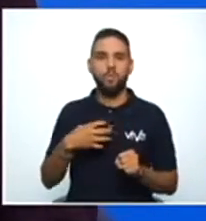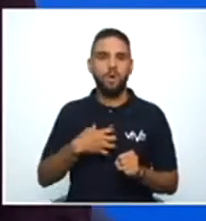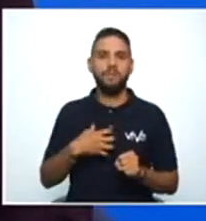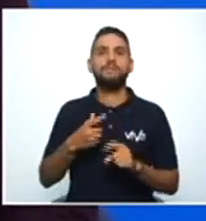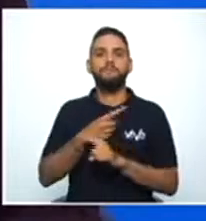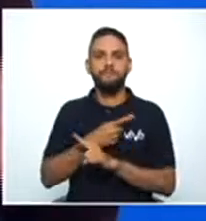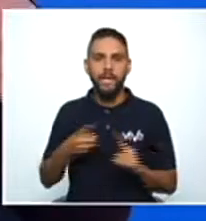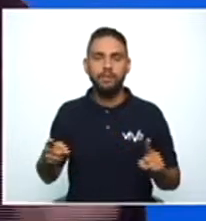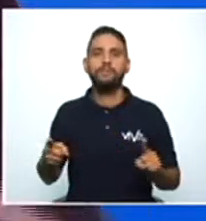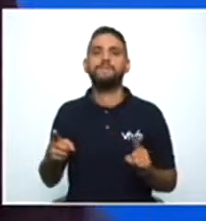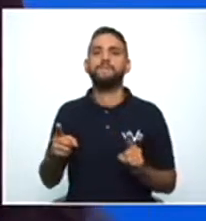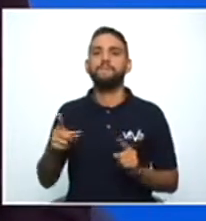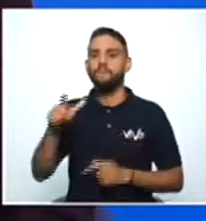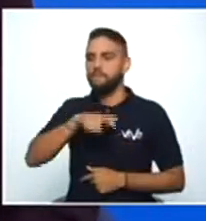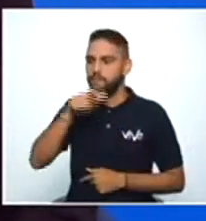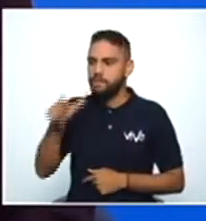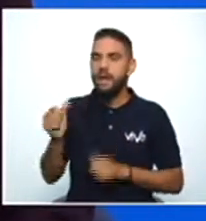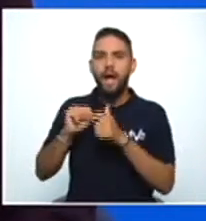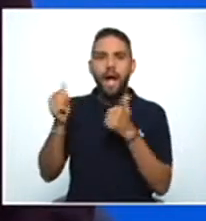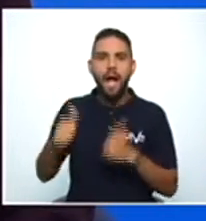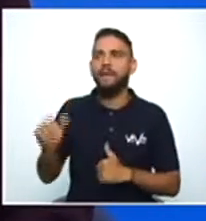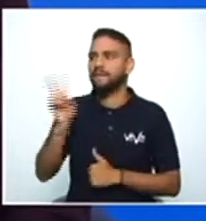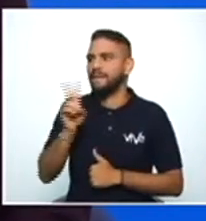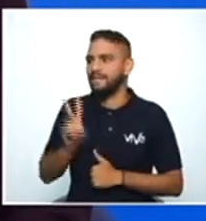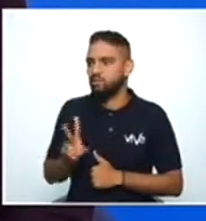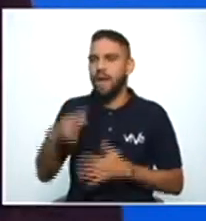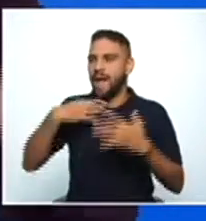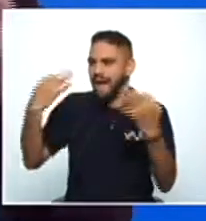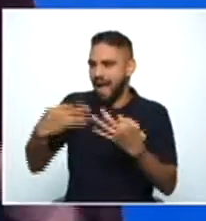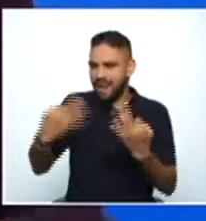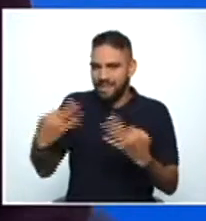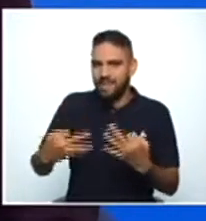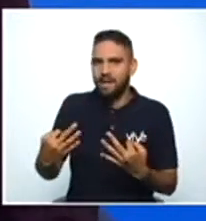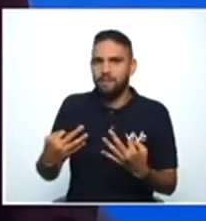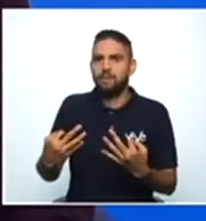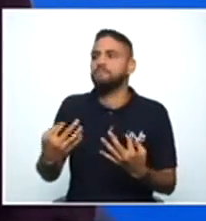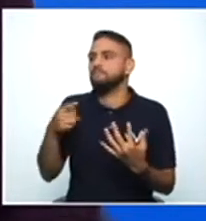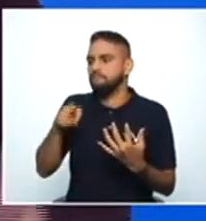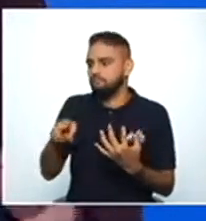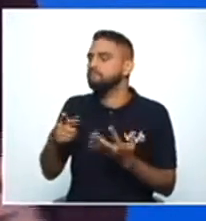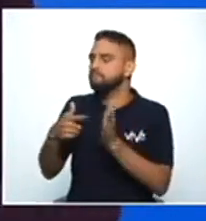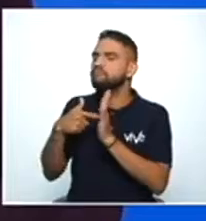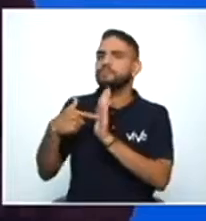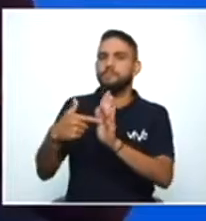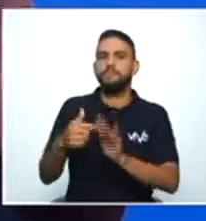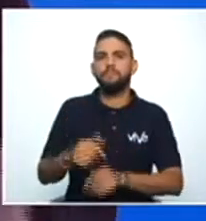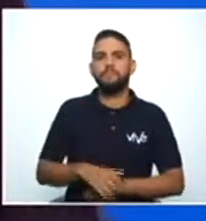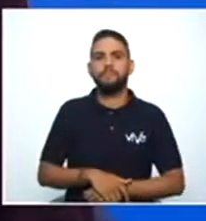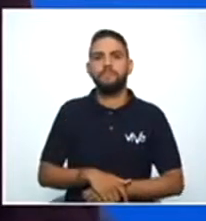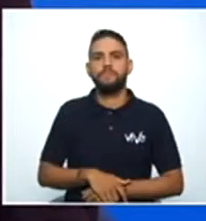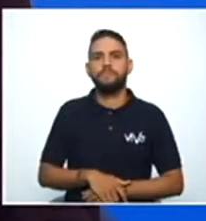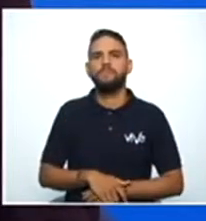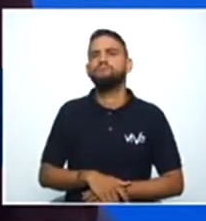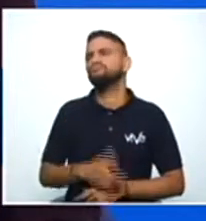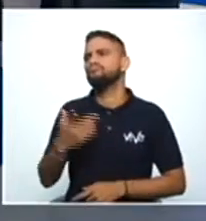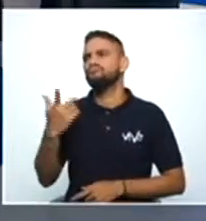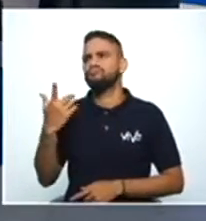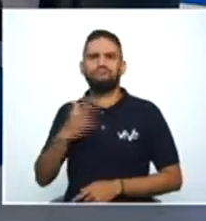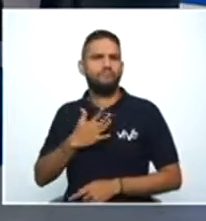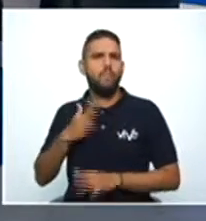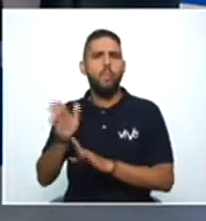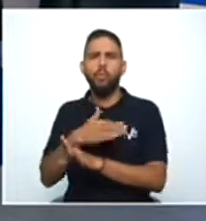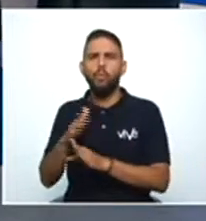artistas venezolanos de alta calidad unos artistas venezolanos que tiene un trabajo hermosísimo que si bien existe música tradicional de hecho